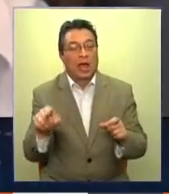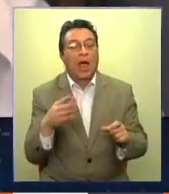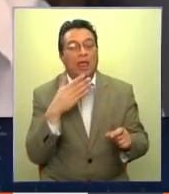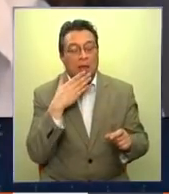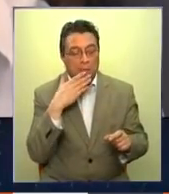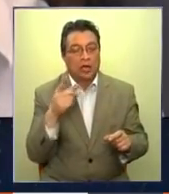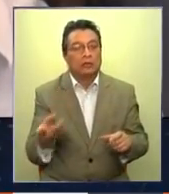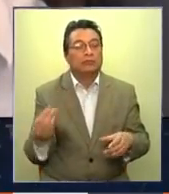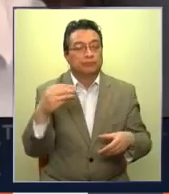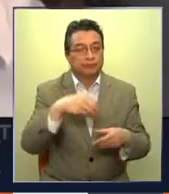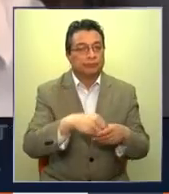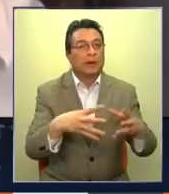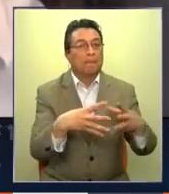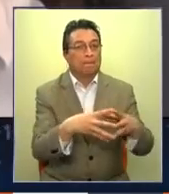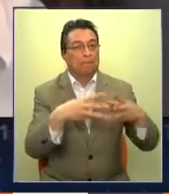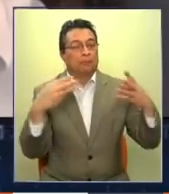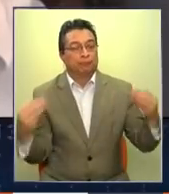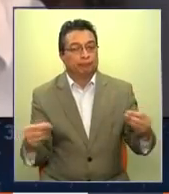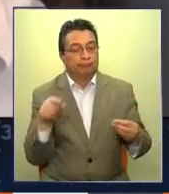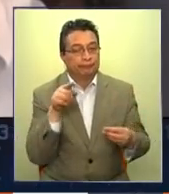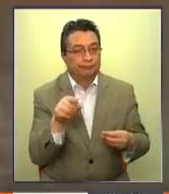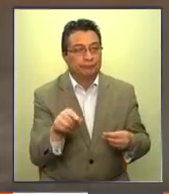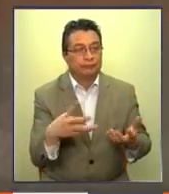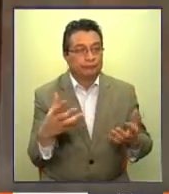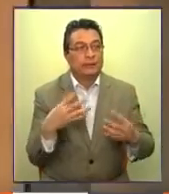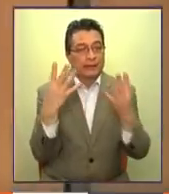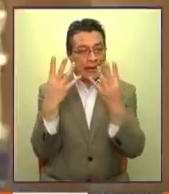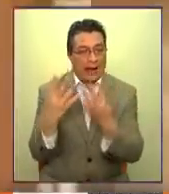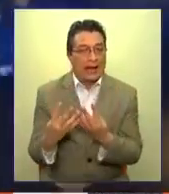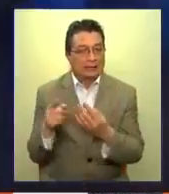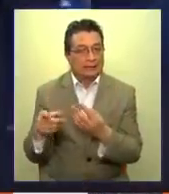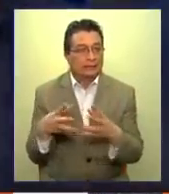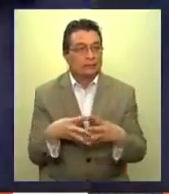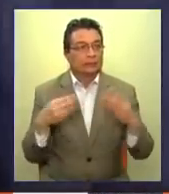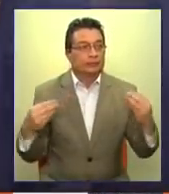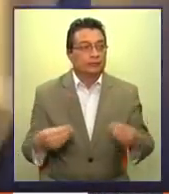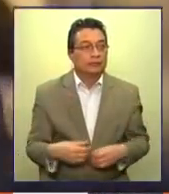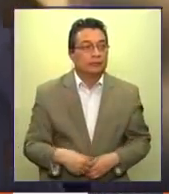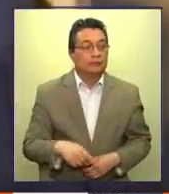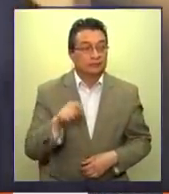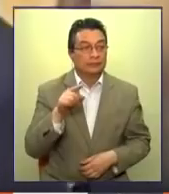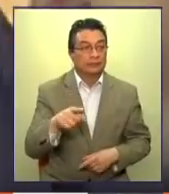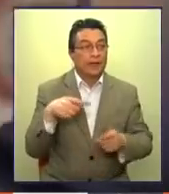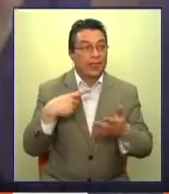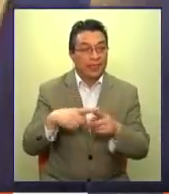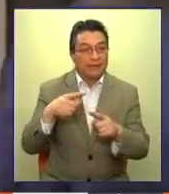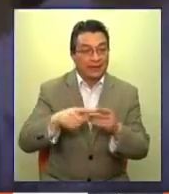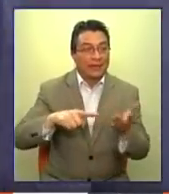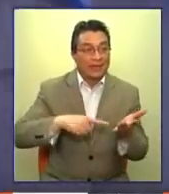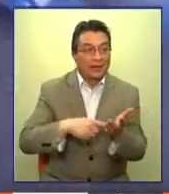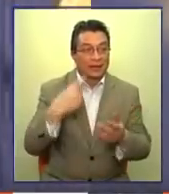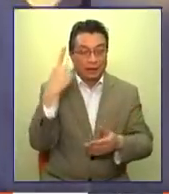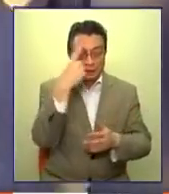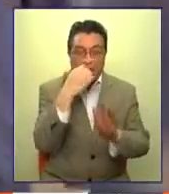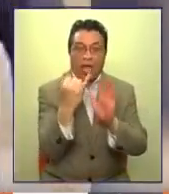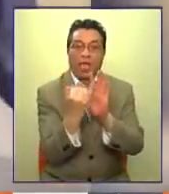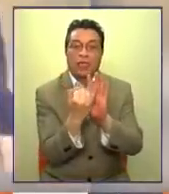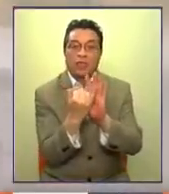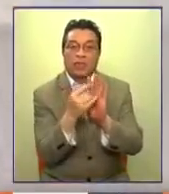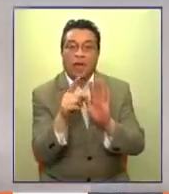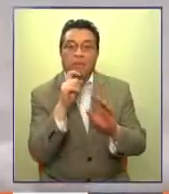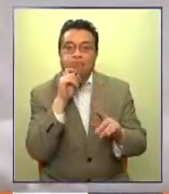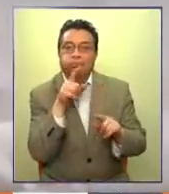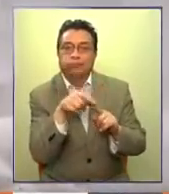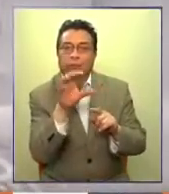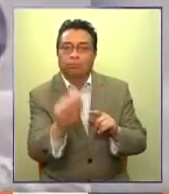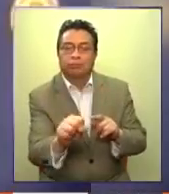había fugado de la cárcel. Gracias a distintas técnicas apareció la identidad de un sujeto y la banda criminal